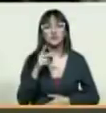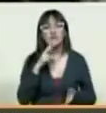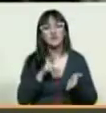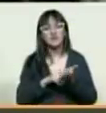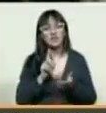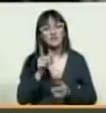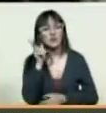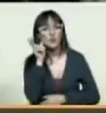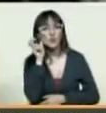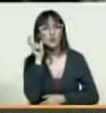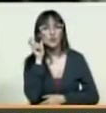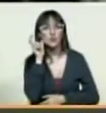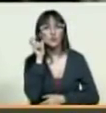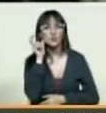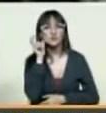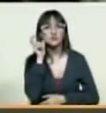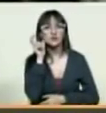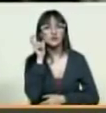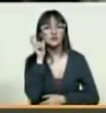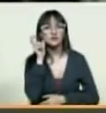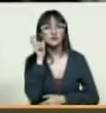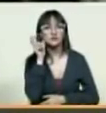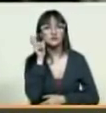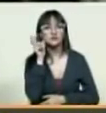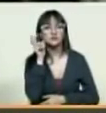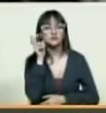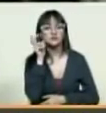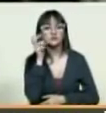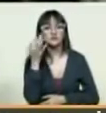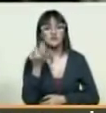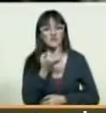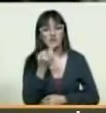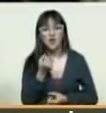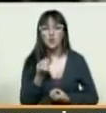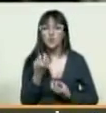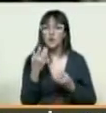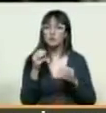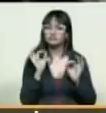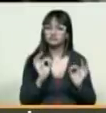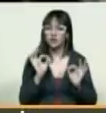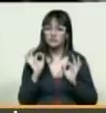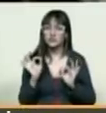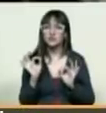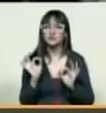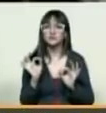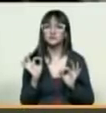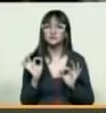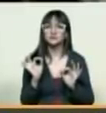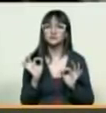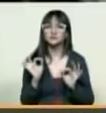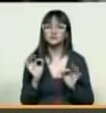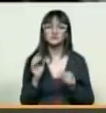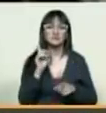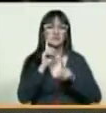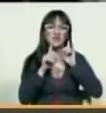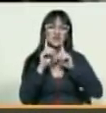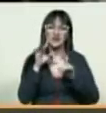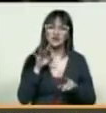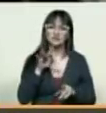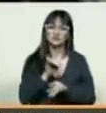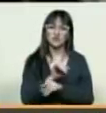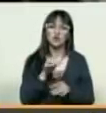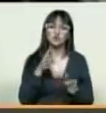escuchada, a que podamos desmontar con hechos, con números, con cifras, con realidades, tanta patraña y tanta mentira,